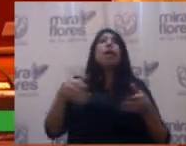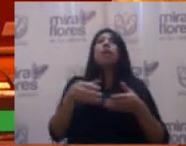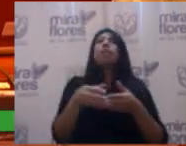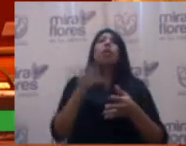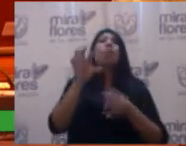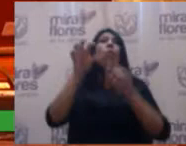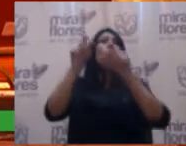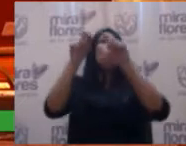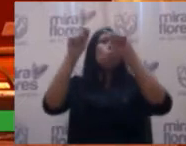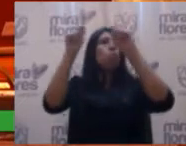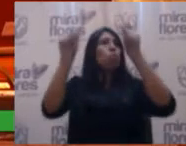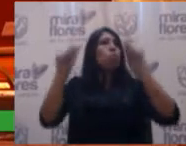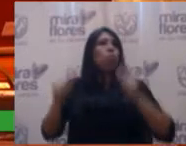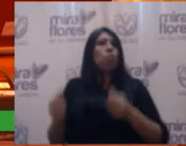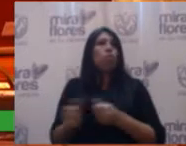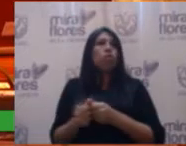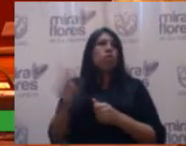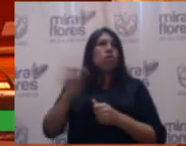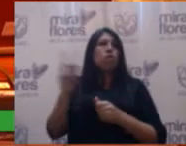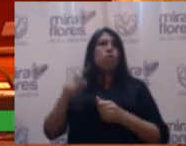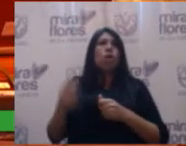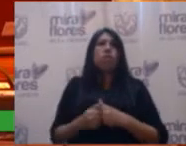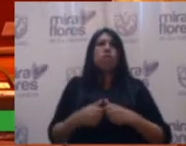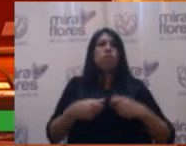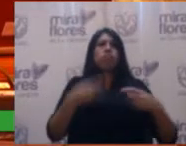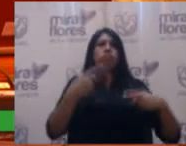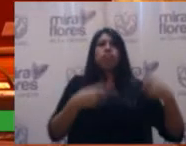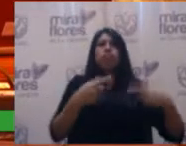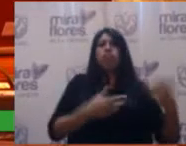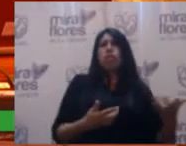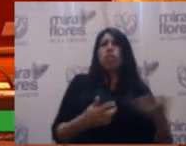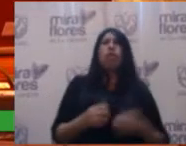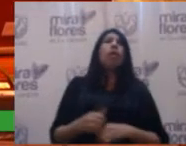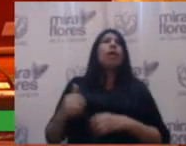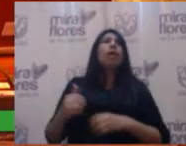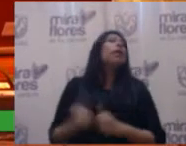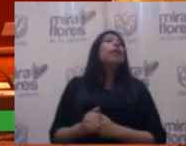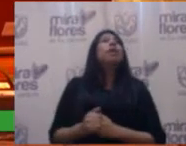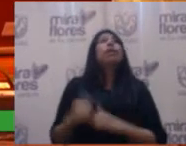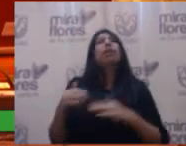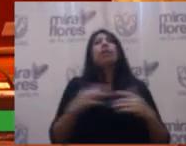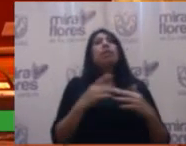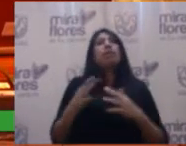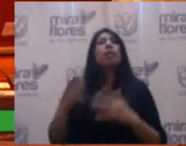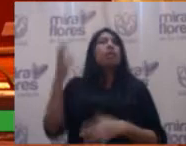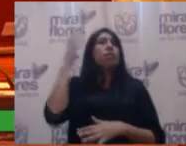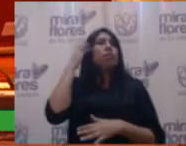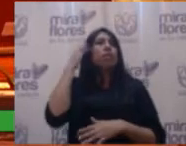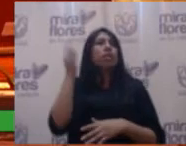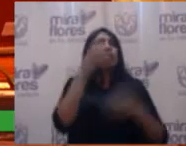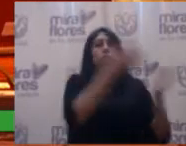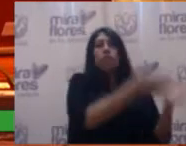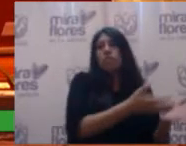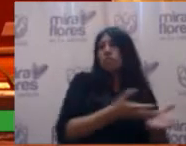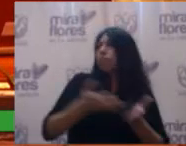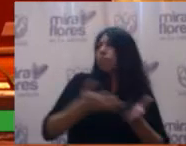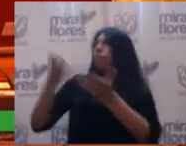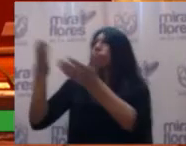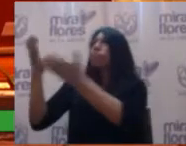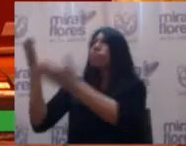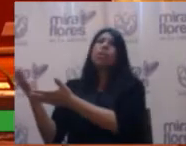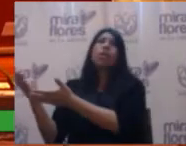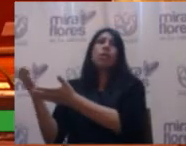que no había luchado en la batalla de Miraflores, y este busto fue trasladado a lo que es el